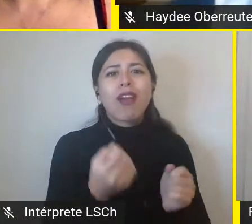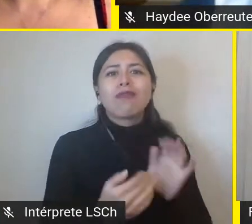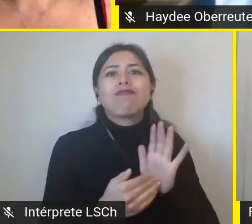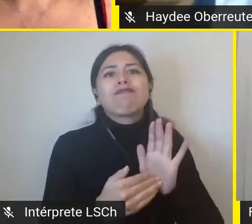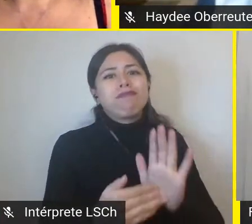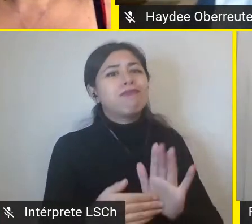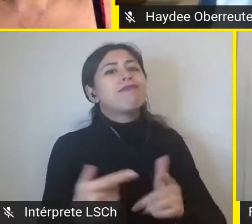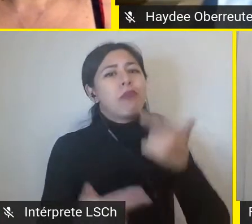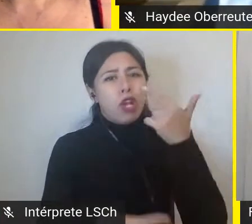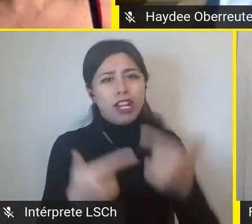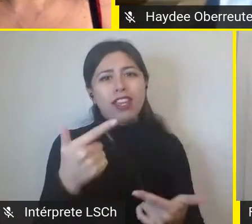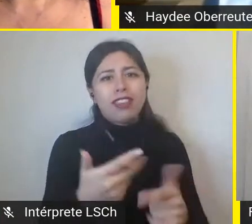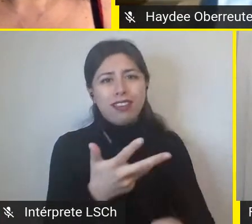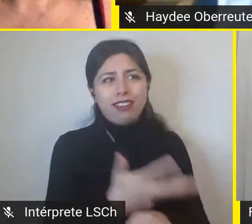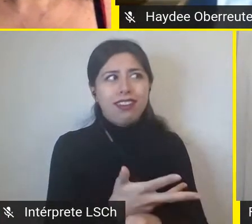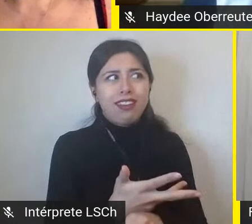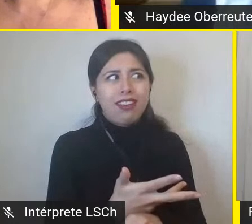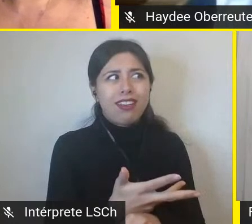políticas, ¿no? Que,